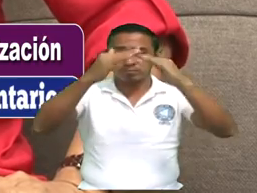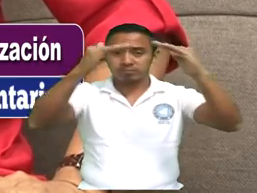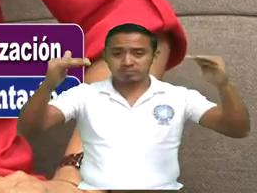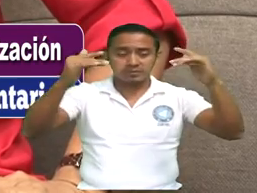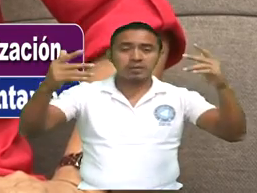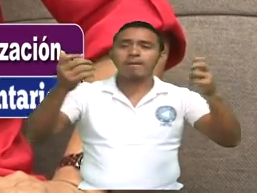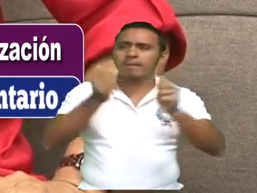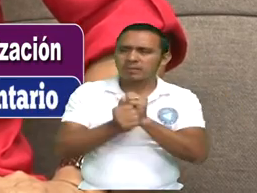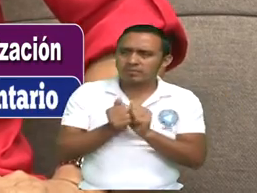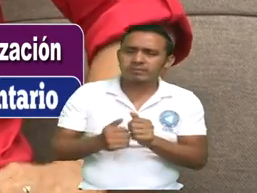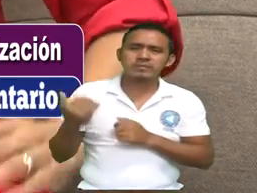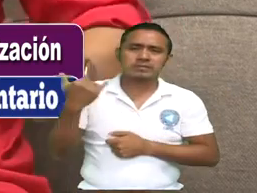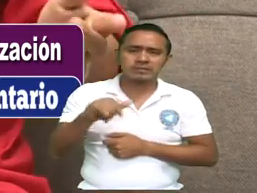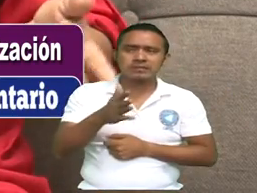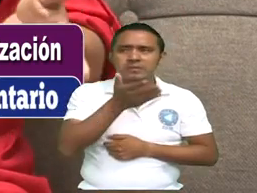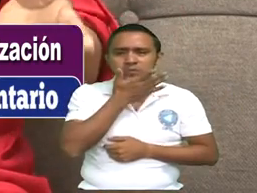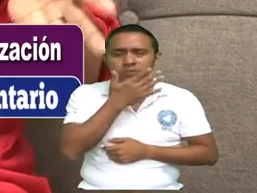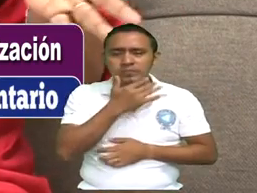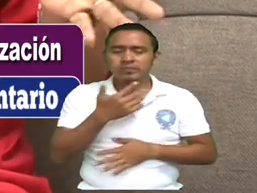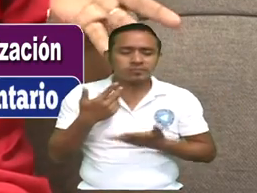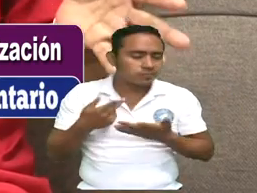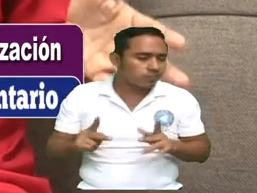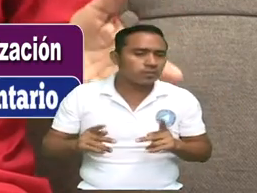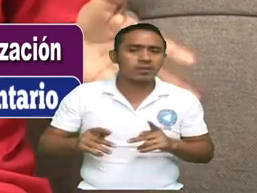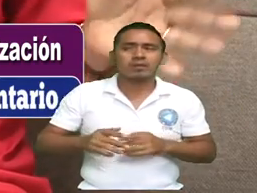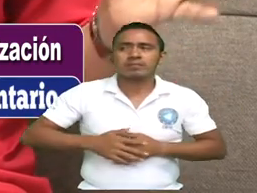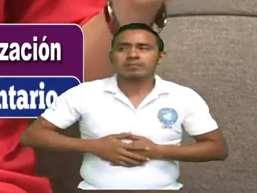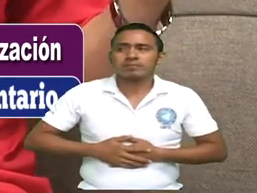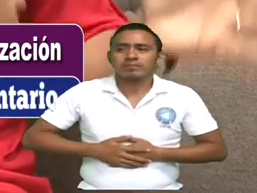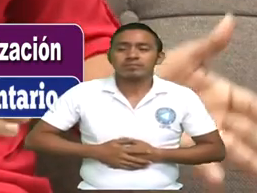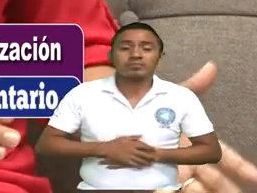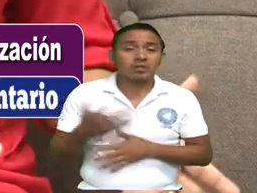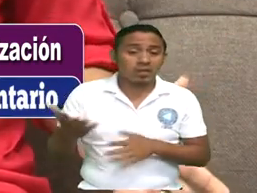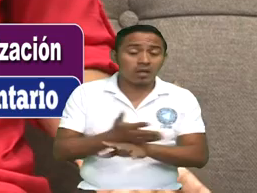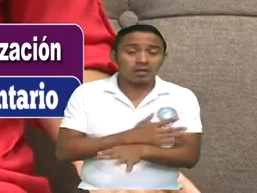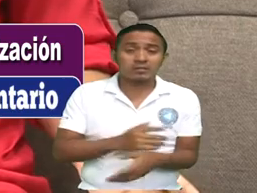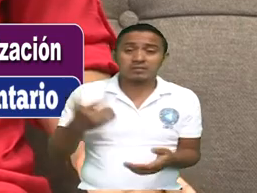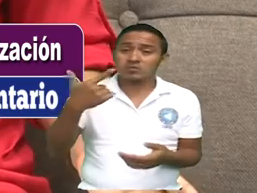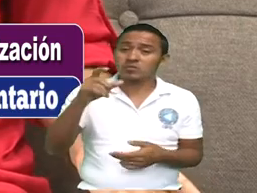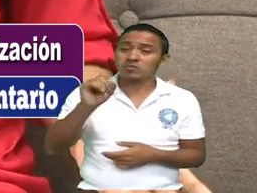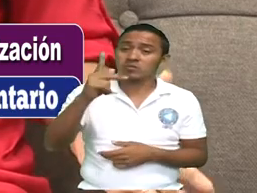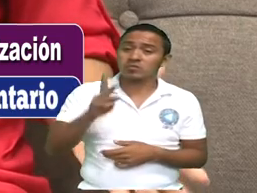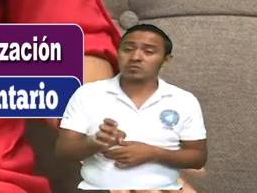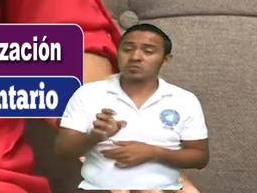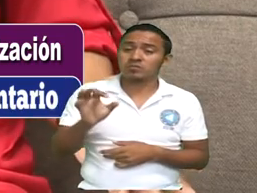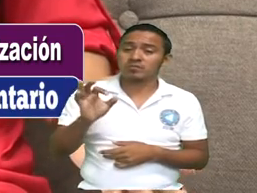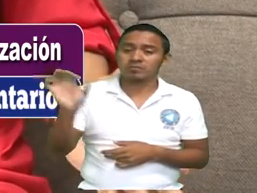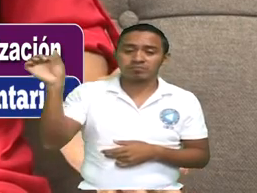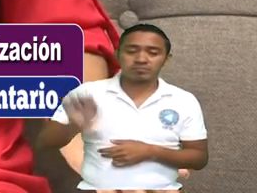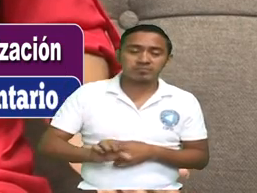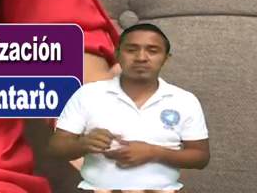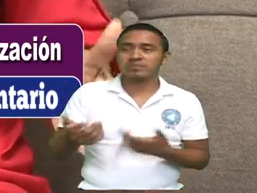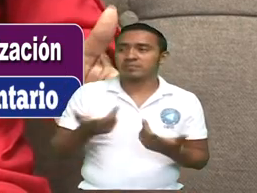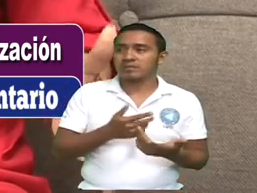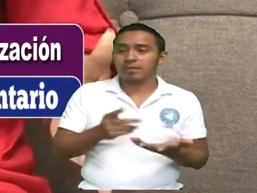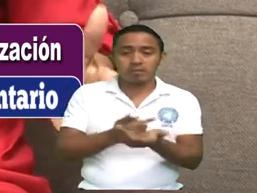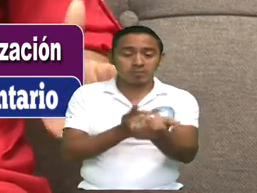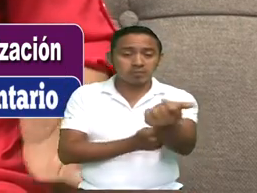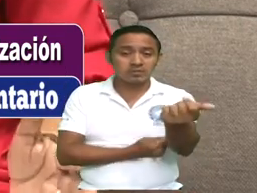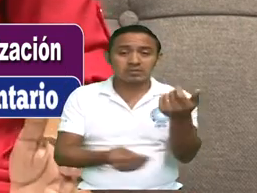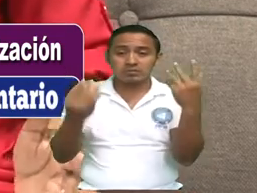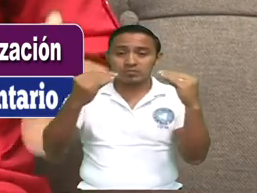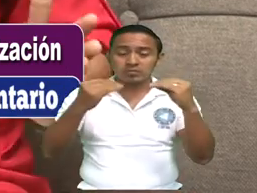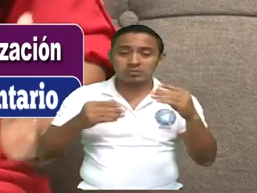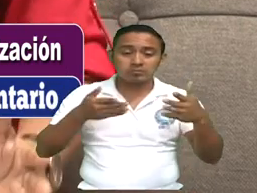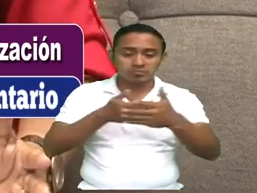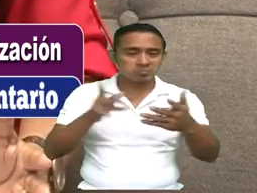las dificultades, a pesar del golpe fallido del año pasado, no se detuvieron los proyectos de